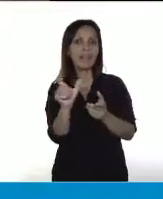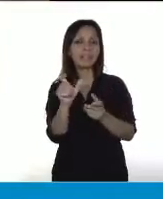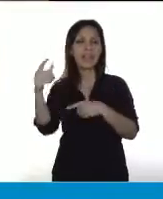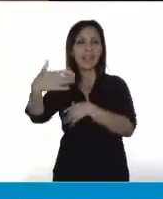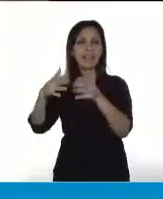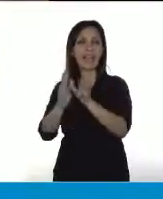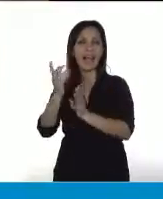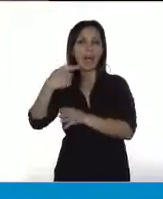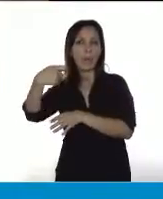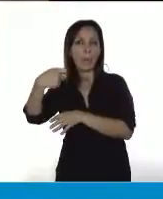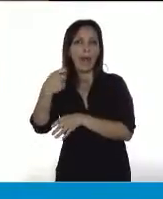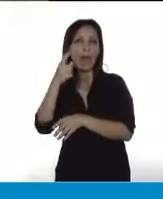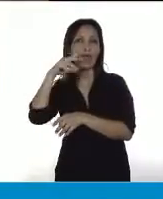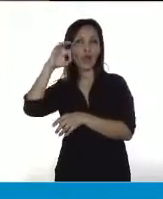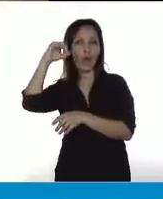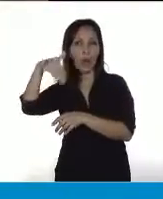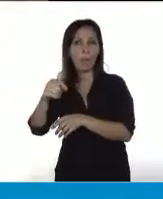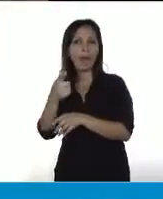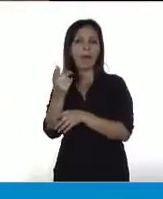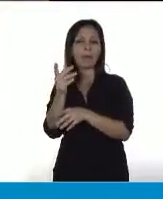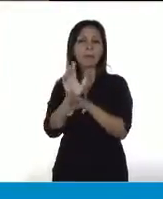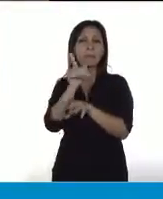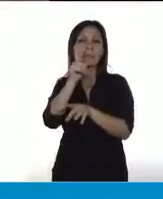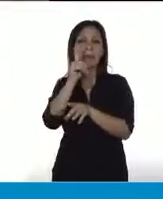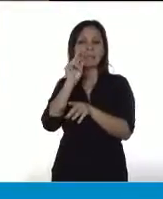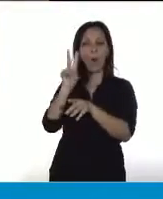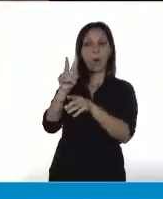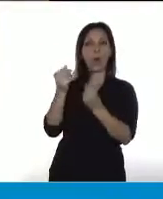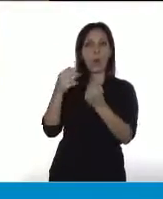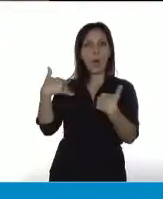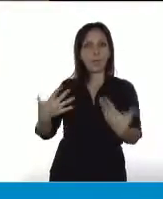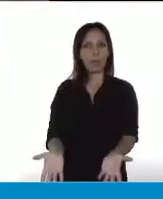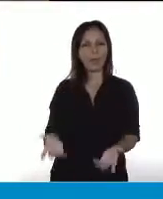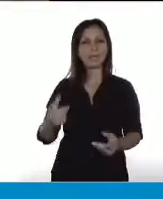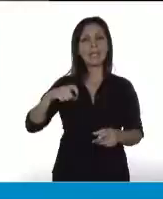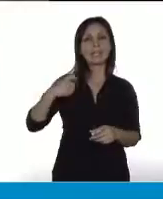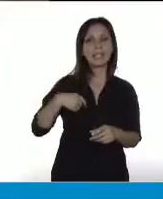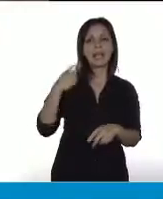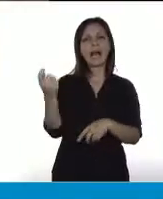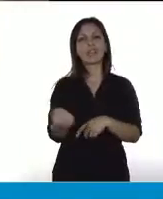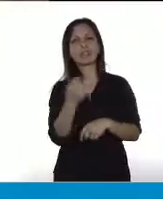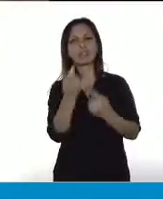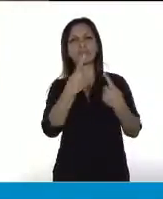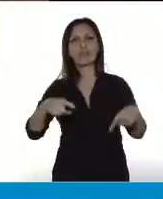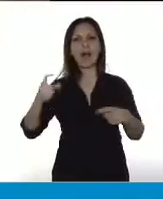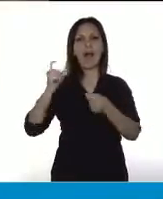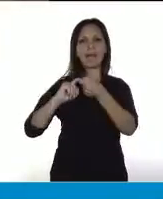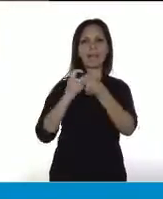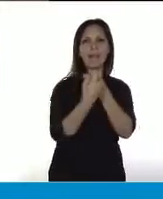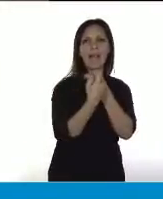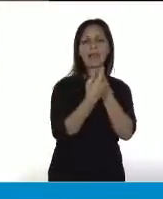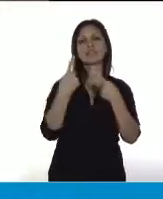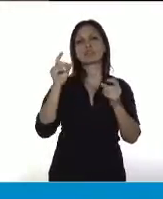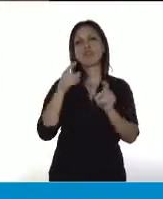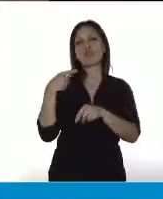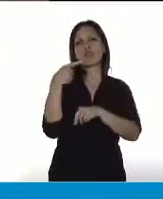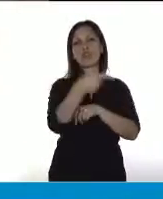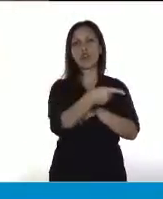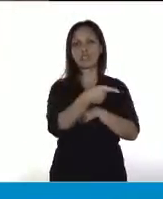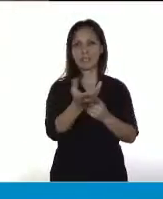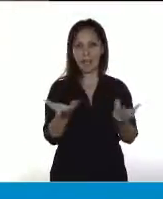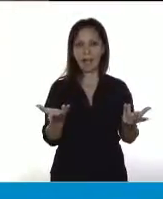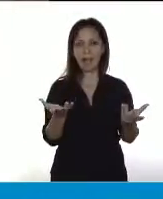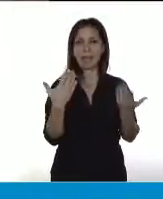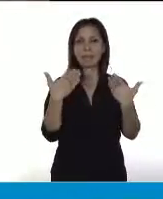recursos propios. Obviamente que los sindicatos, las organizaciones de afiliados, están rechazando la posibilidad de